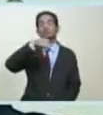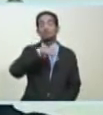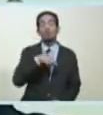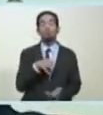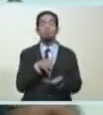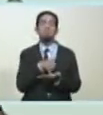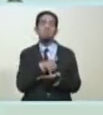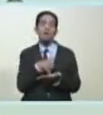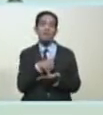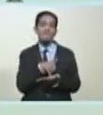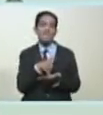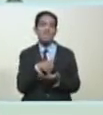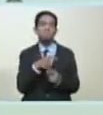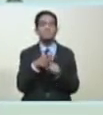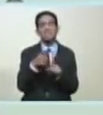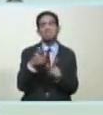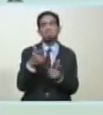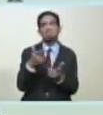porque nos subestiman.